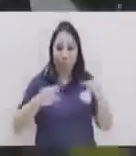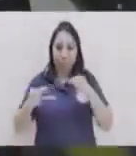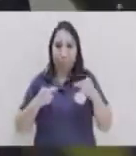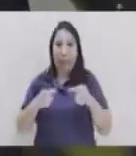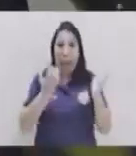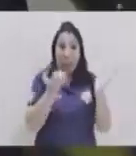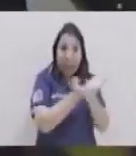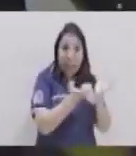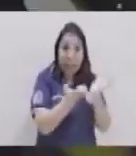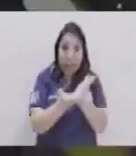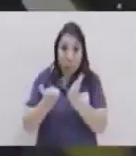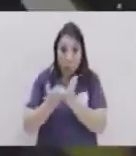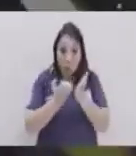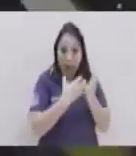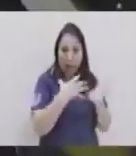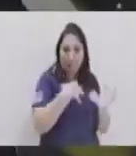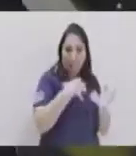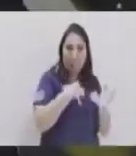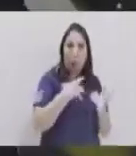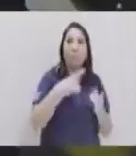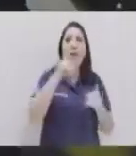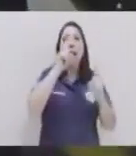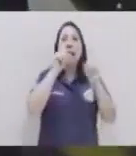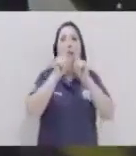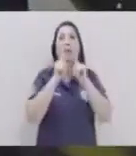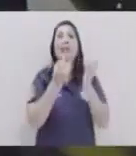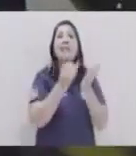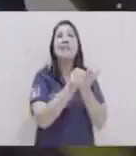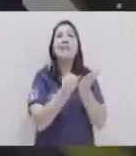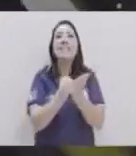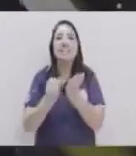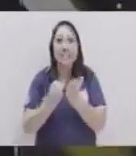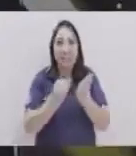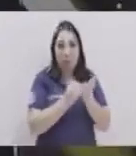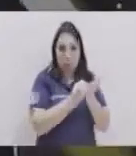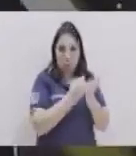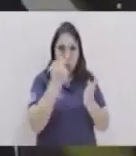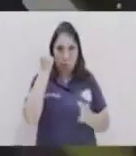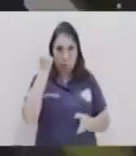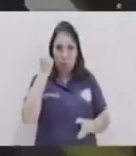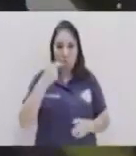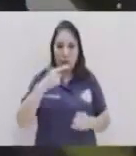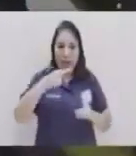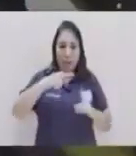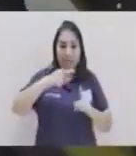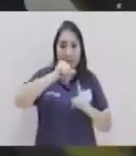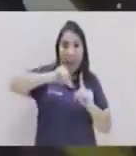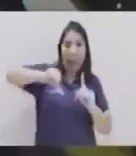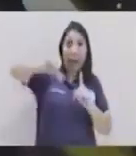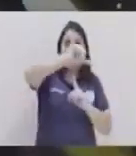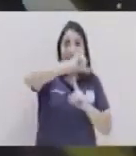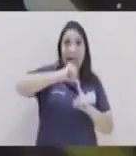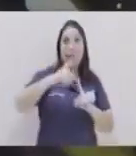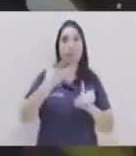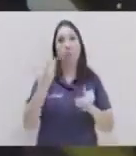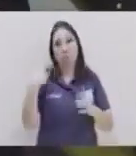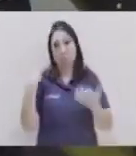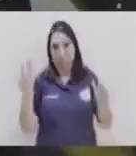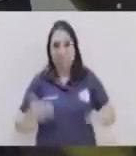del establecimiento, sino también con las instituciones y con la población que está alrededor de cualquier centro